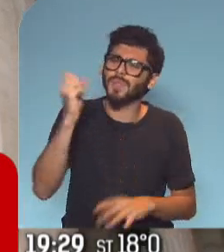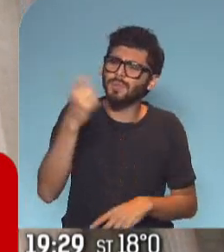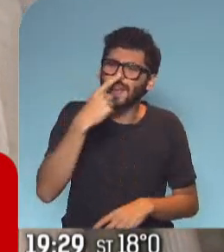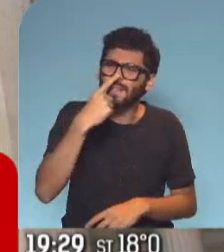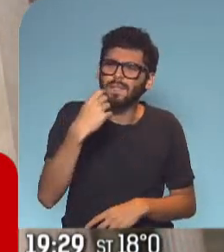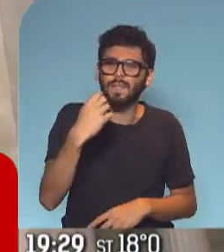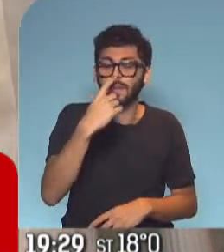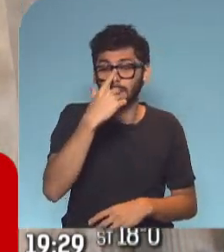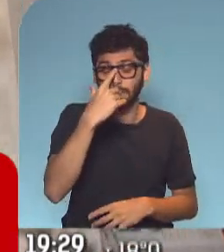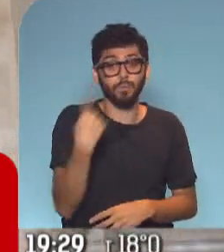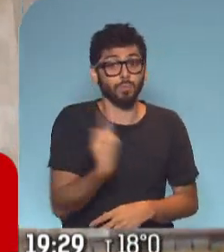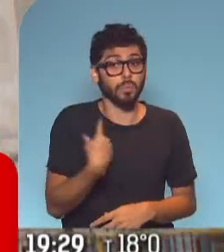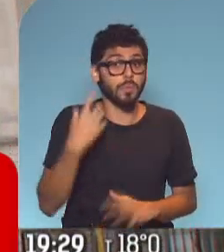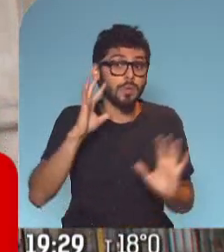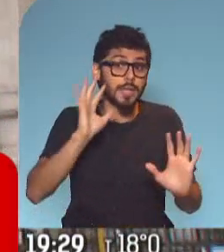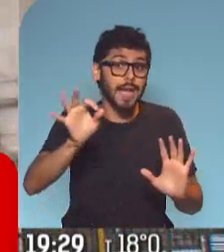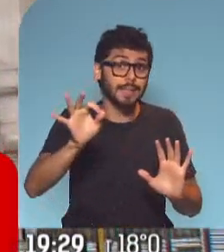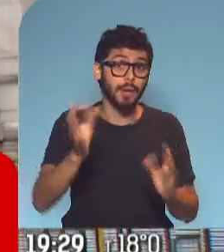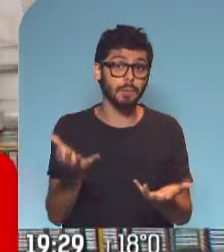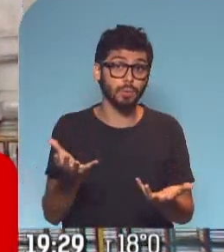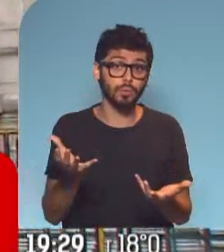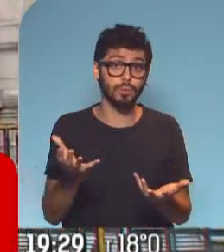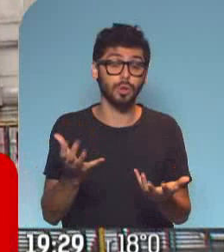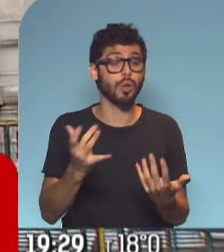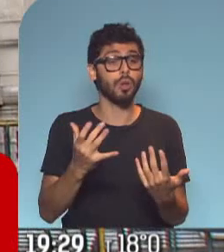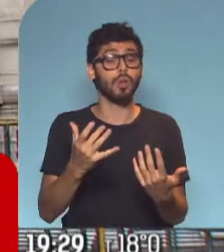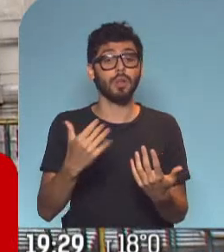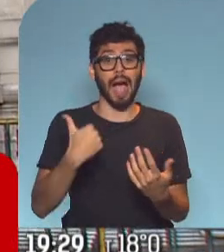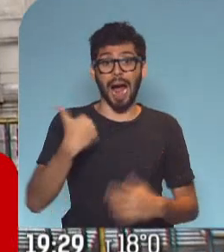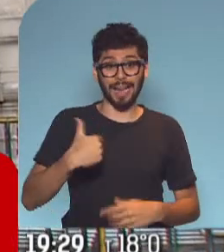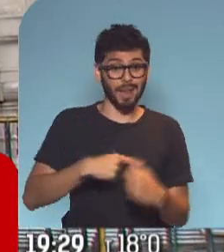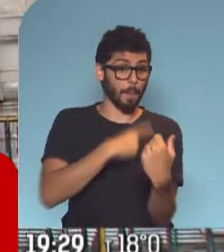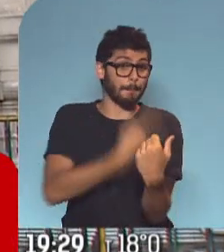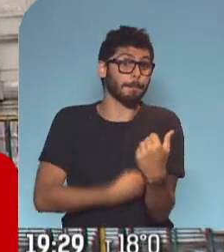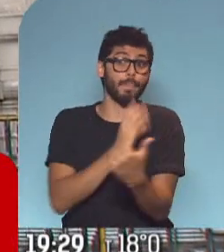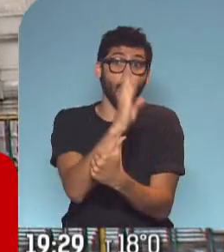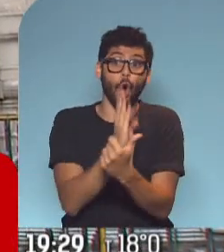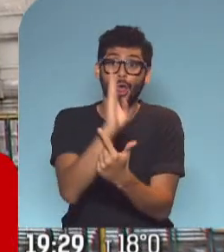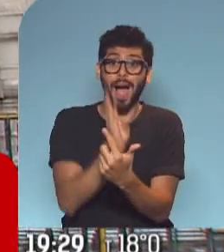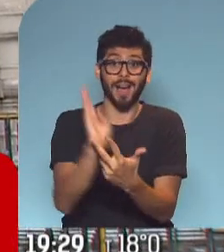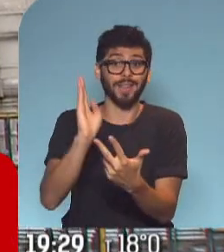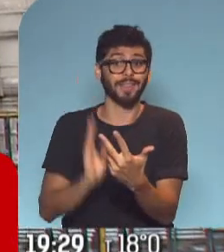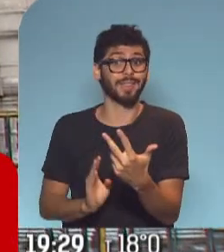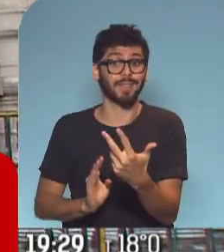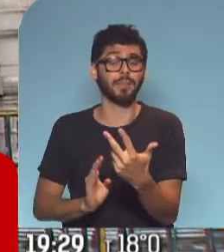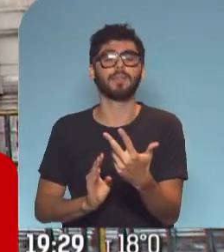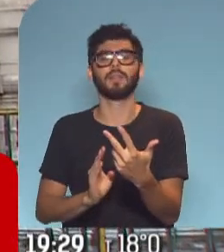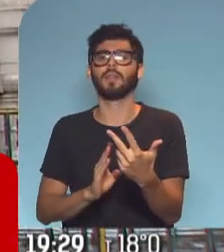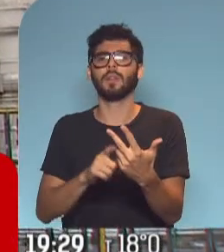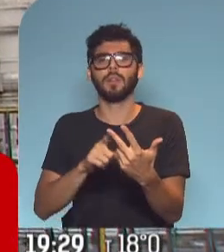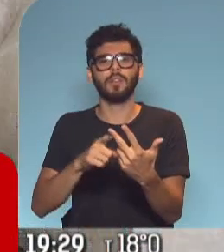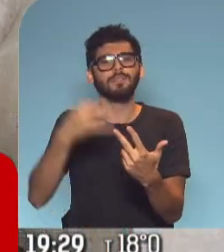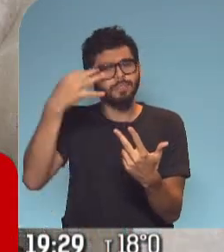que sabemos que por la distribución de poderes que tiene la argentina quienes tienen la disponibilidad